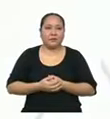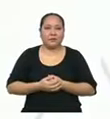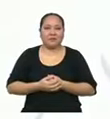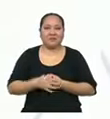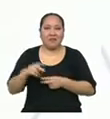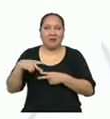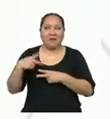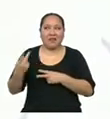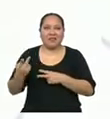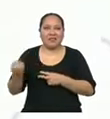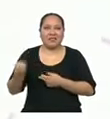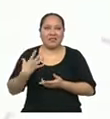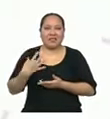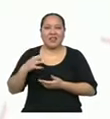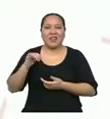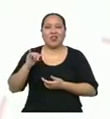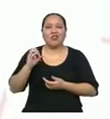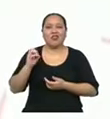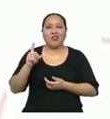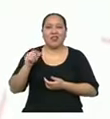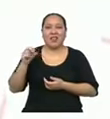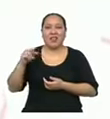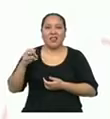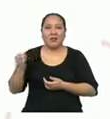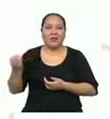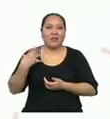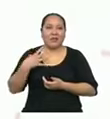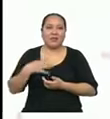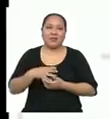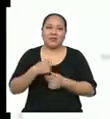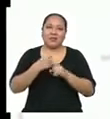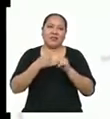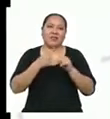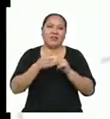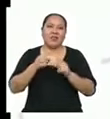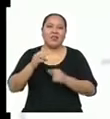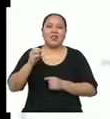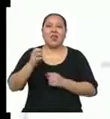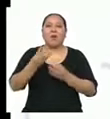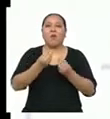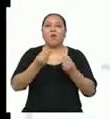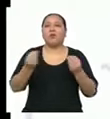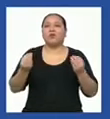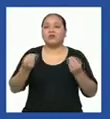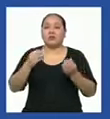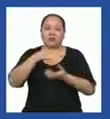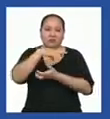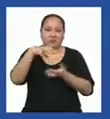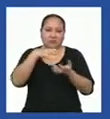Mi vecina, la señora Yolanda, dice que es muy variada.